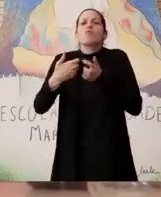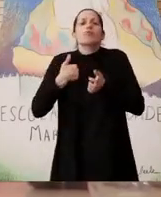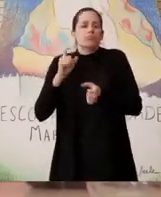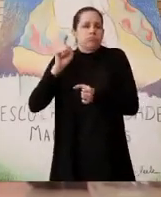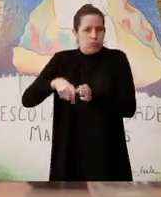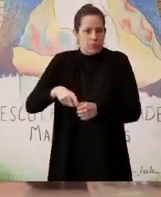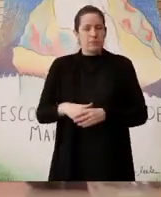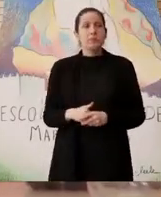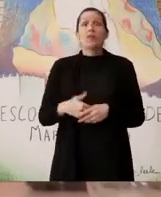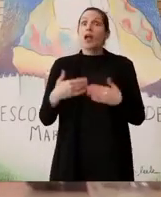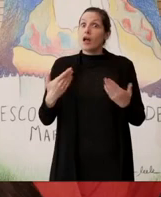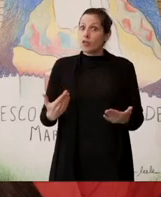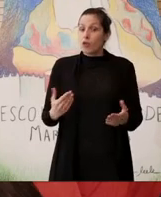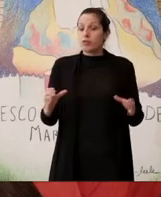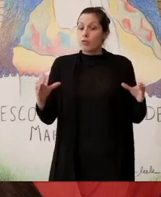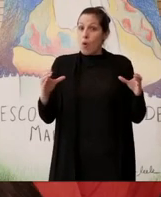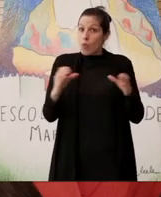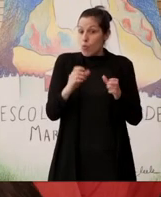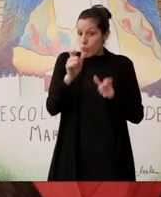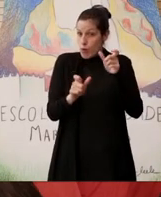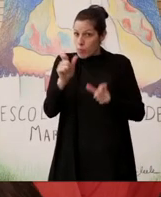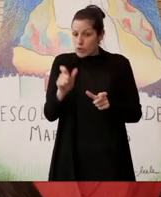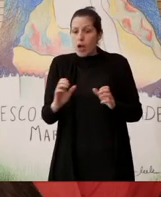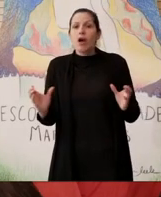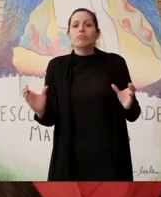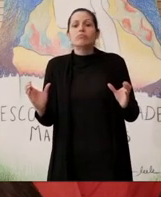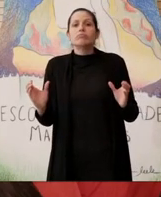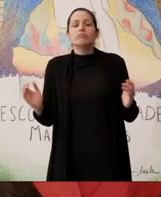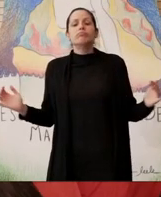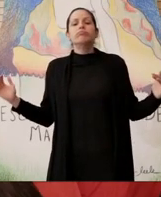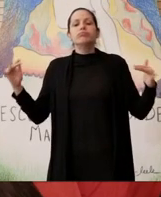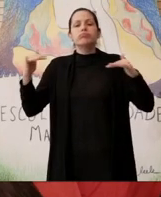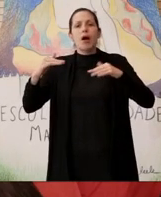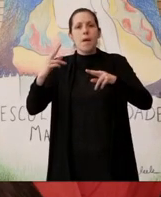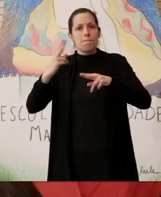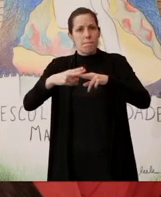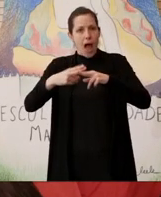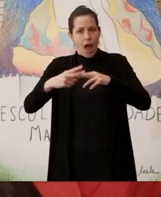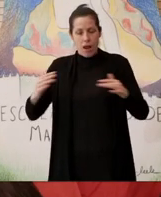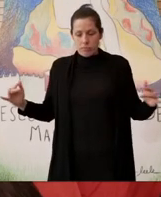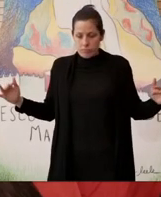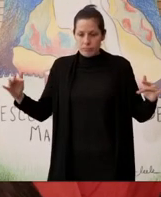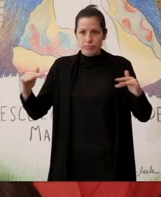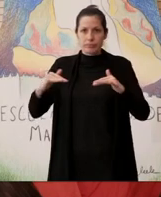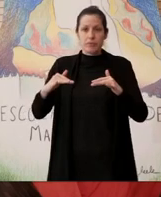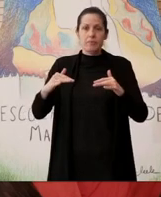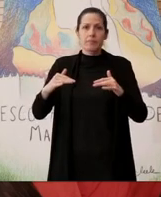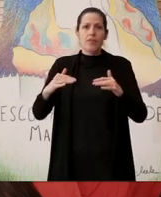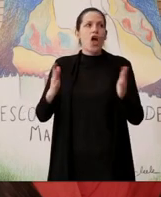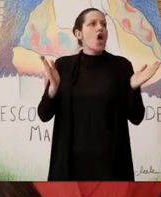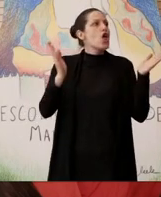hicimos un grupo de gente nos reunimos en un bar porque no había nada no había agrupación solamente había ideas